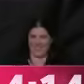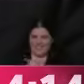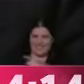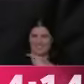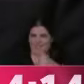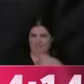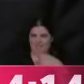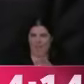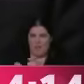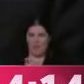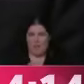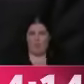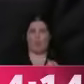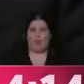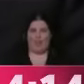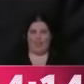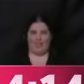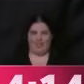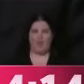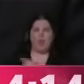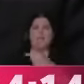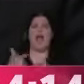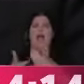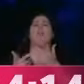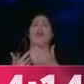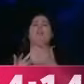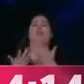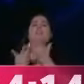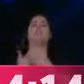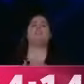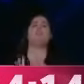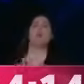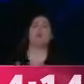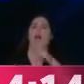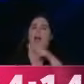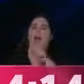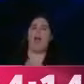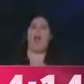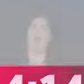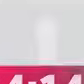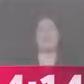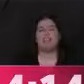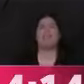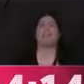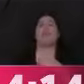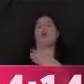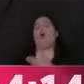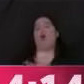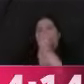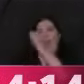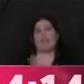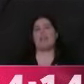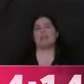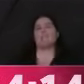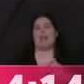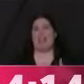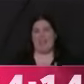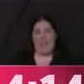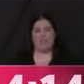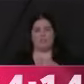años, resulta más llamativo ver cómo se desenvuelve. Porque además tiene un estilo muy confrontacional, muy